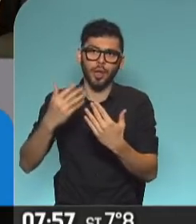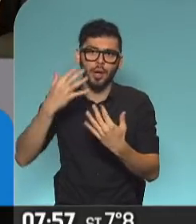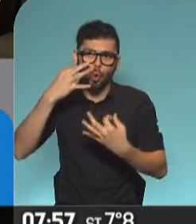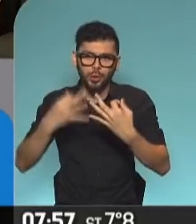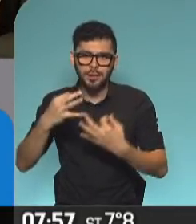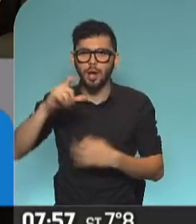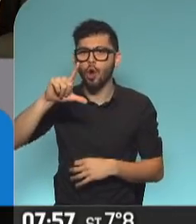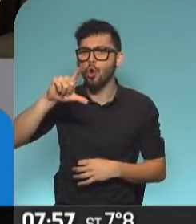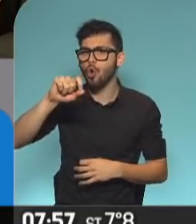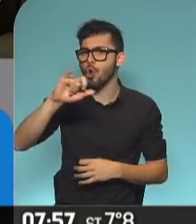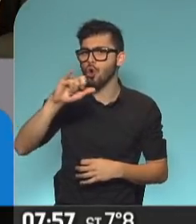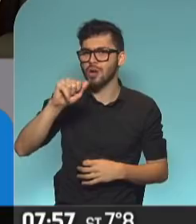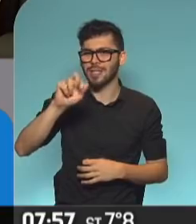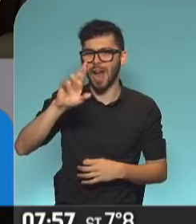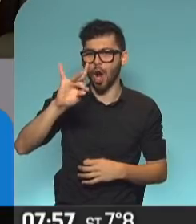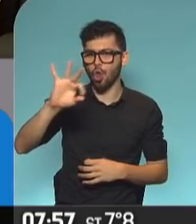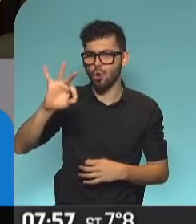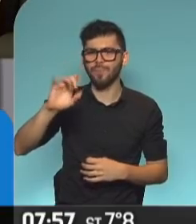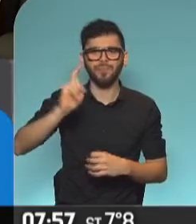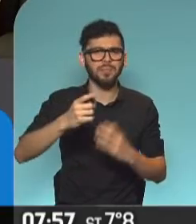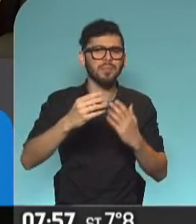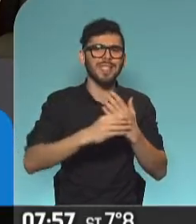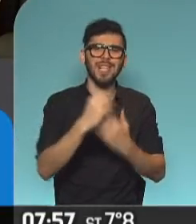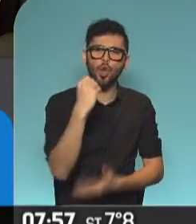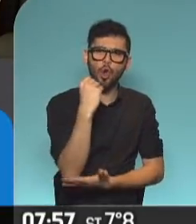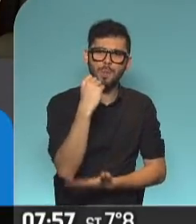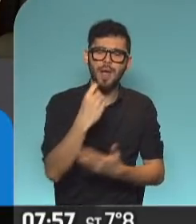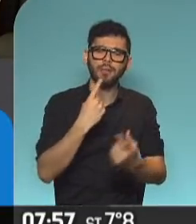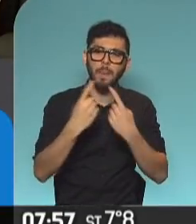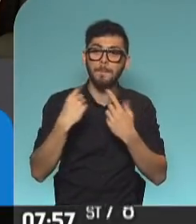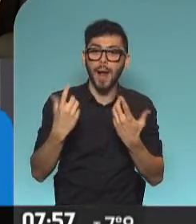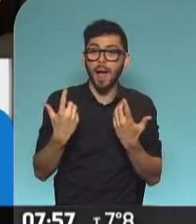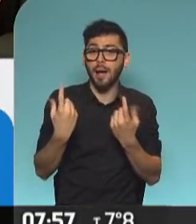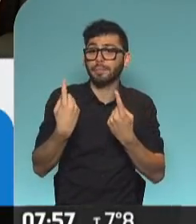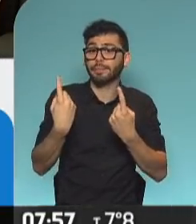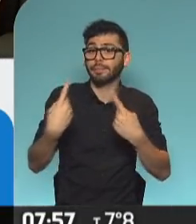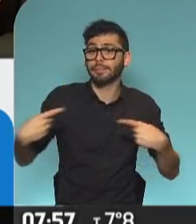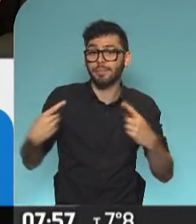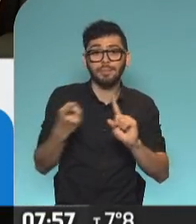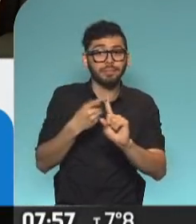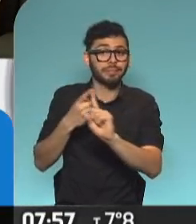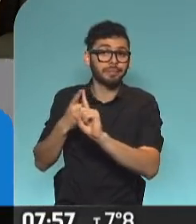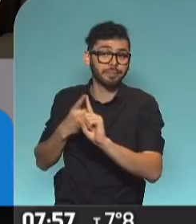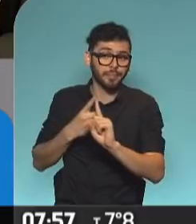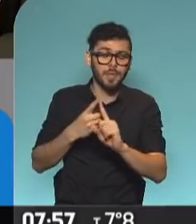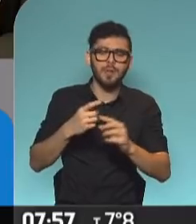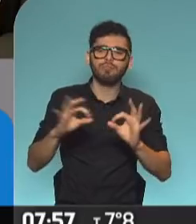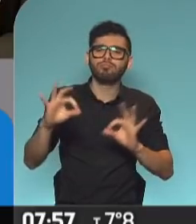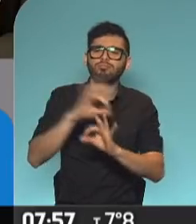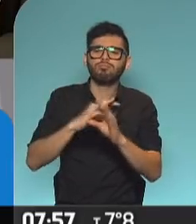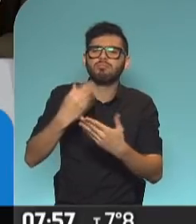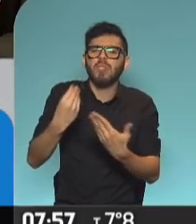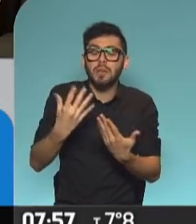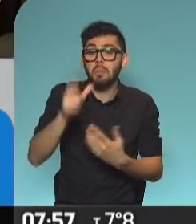Lozardo, y al Ministerio de Economía para ampliar la gama. Como usted bien decía, El programa es un programa donde alguien en forma